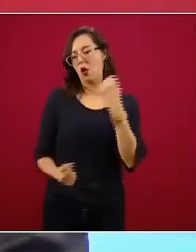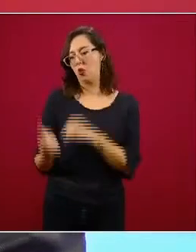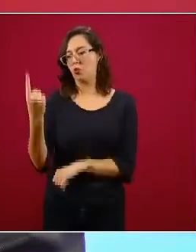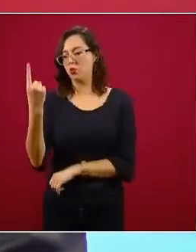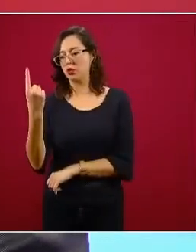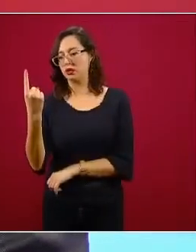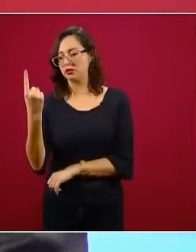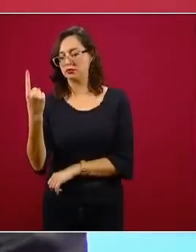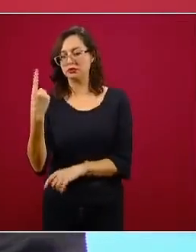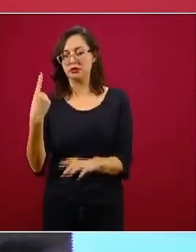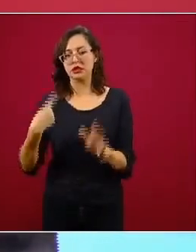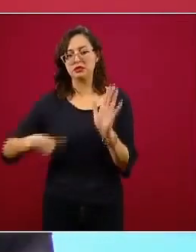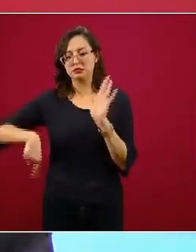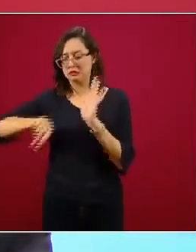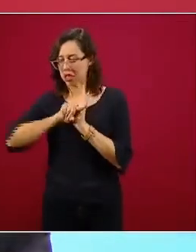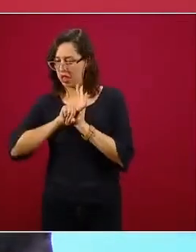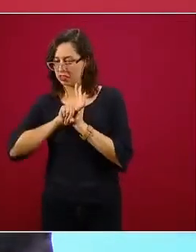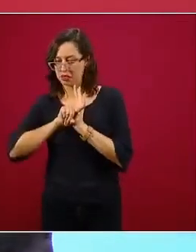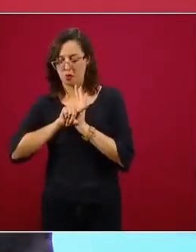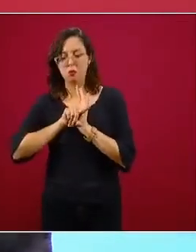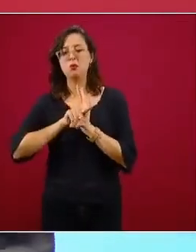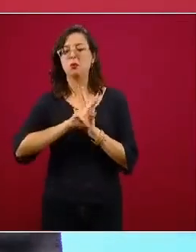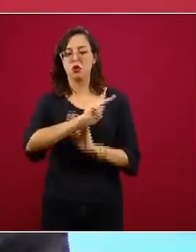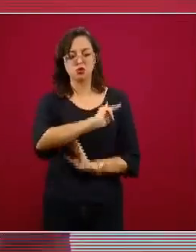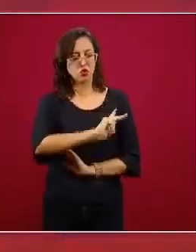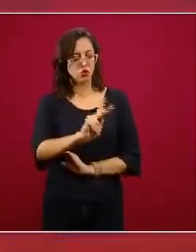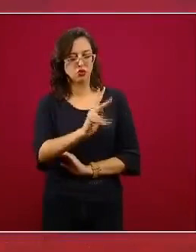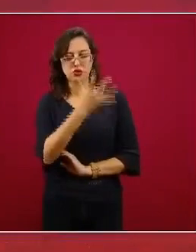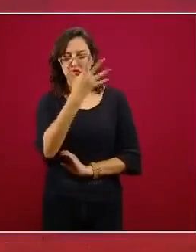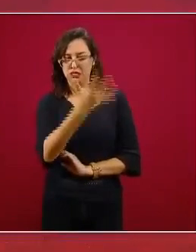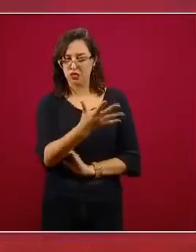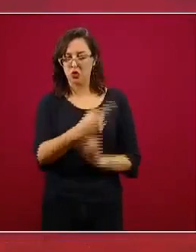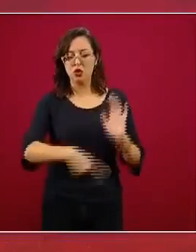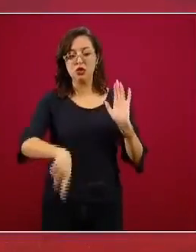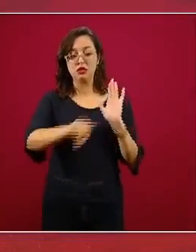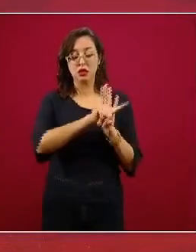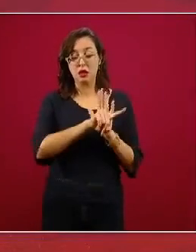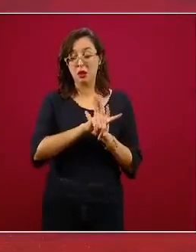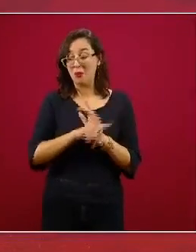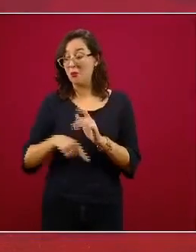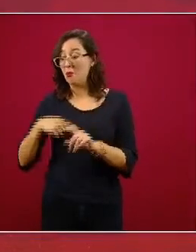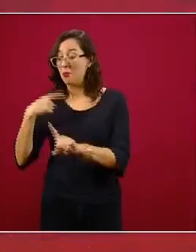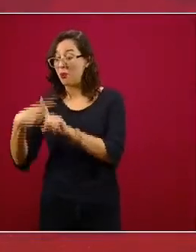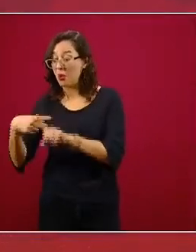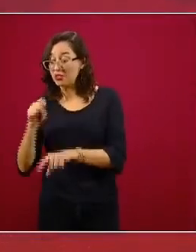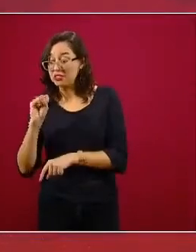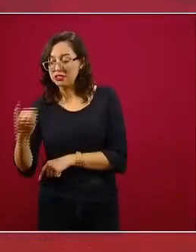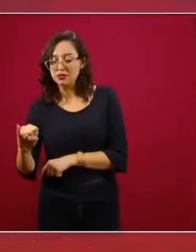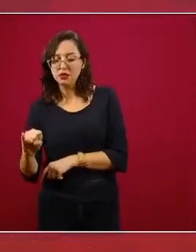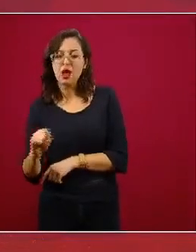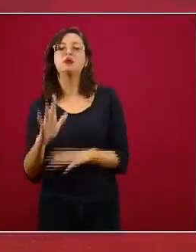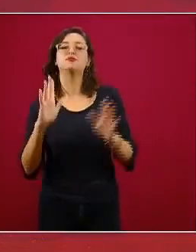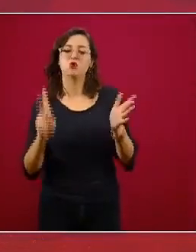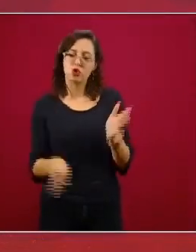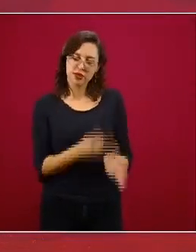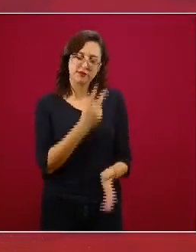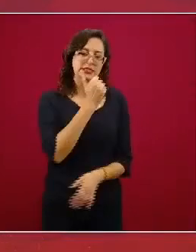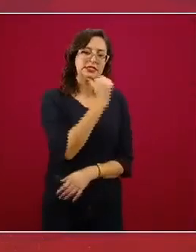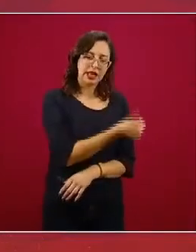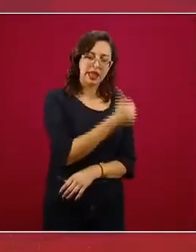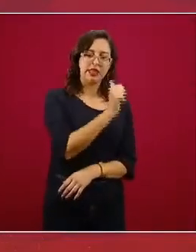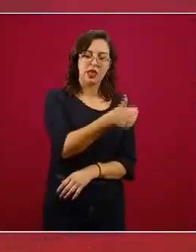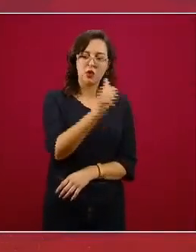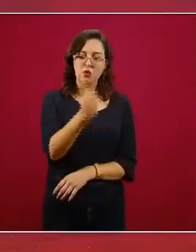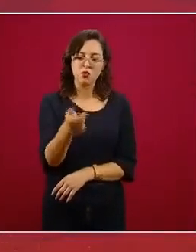5 personas son negativas. Si sale positivo, ahora hay que hacer un segundo ciclo de pruebas para cada una de las 5, pero